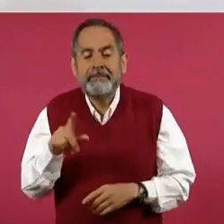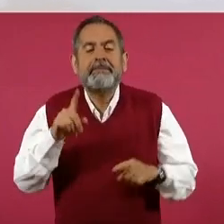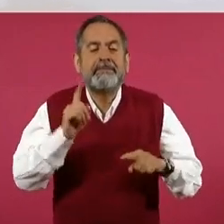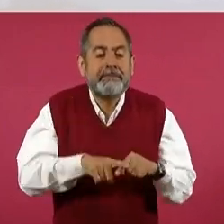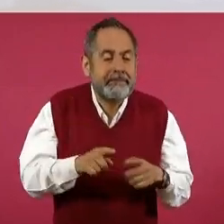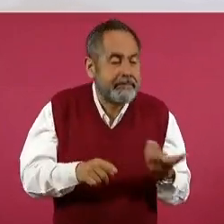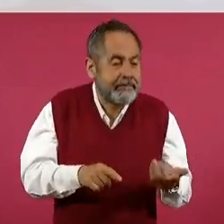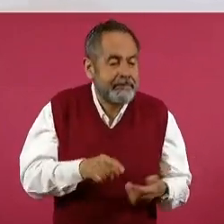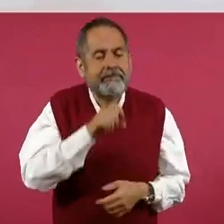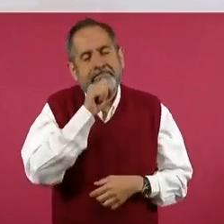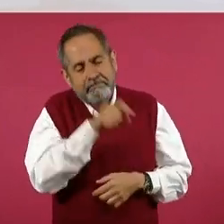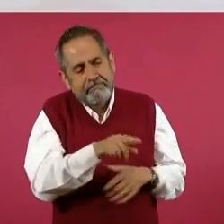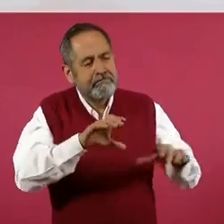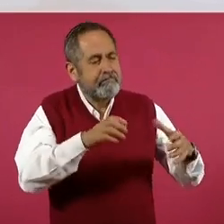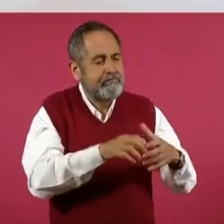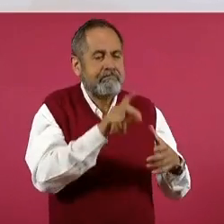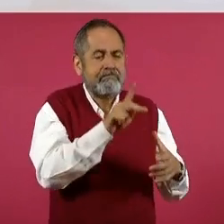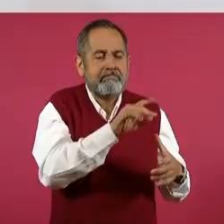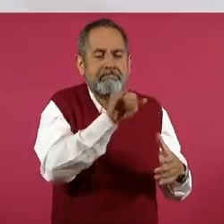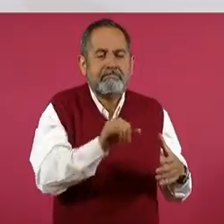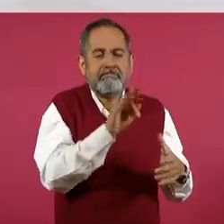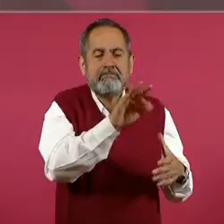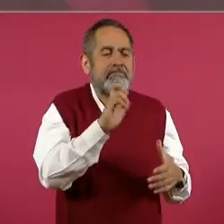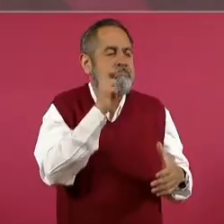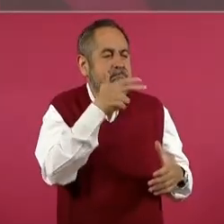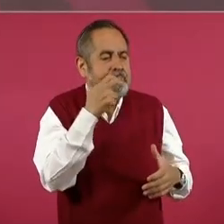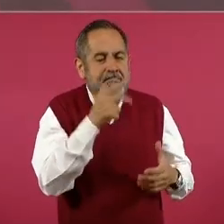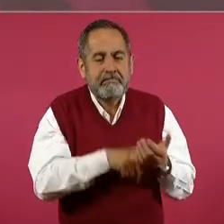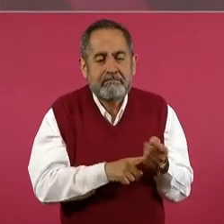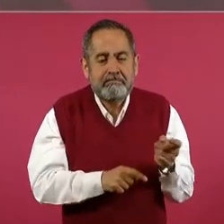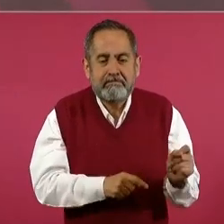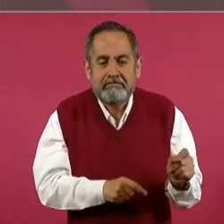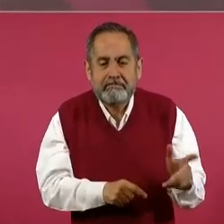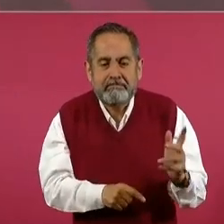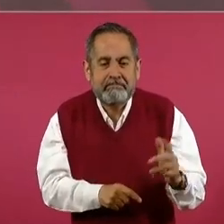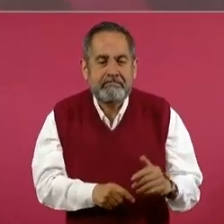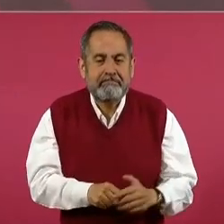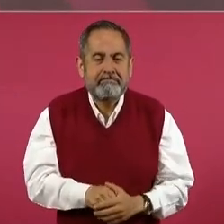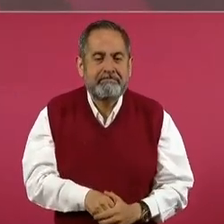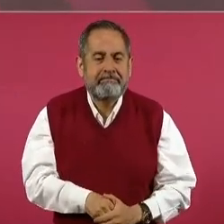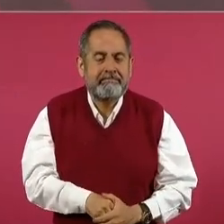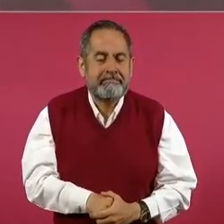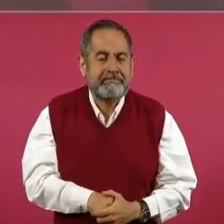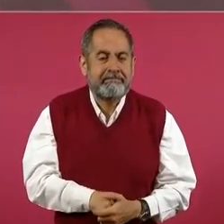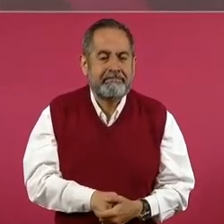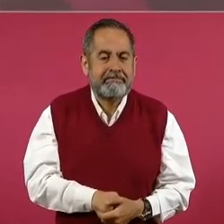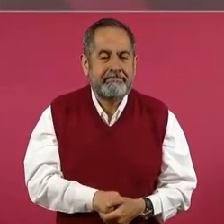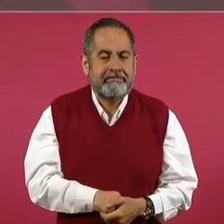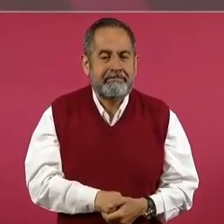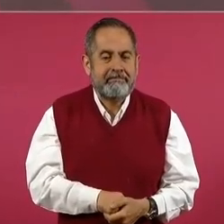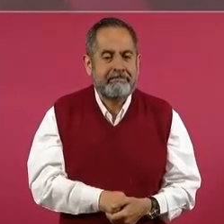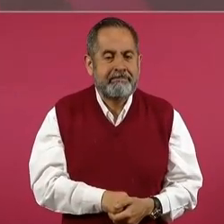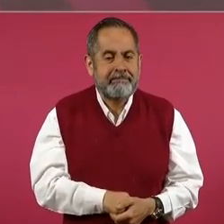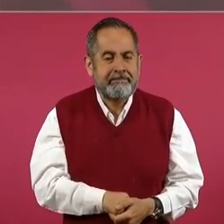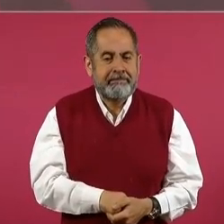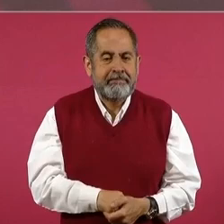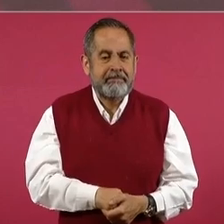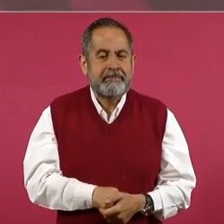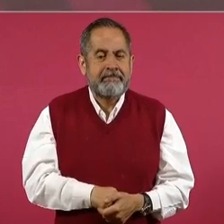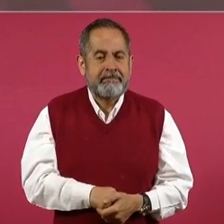Pues es el Poder Judicial de Chihuahua.